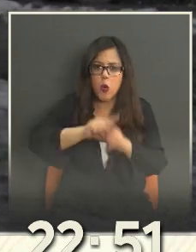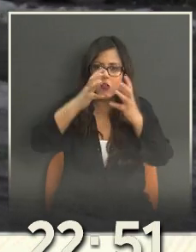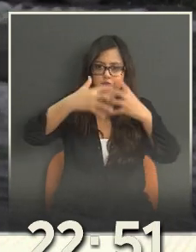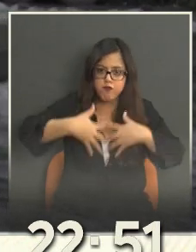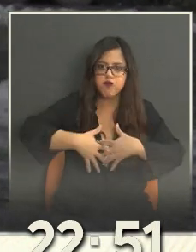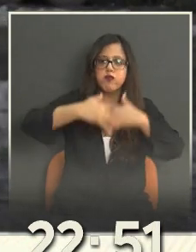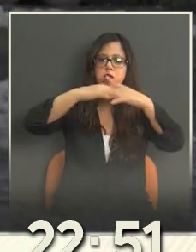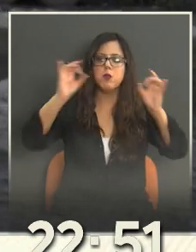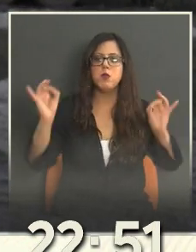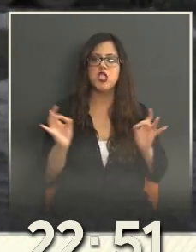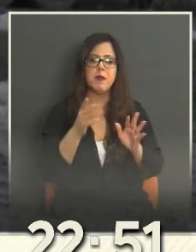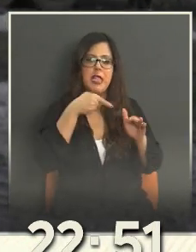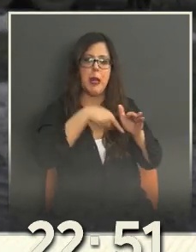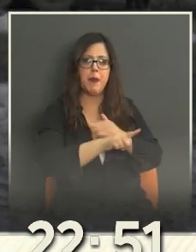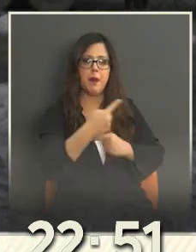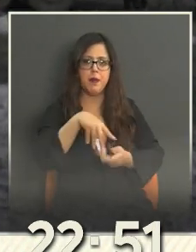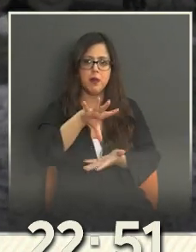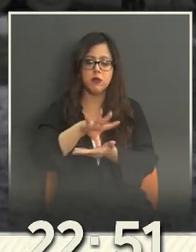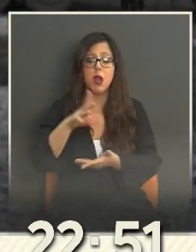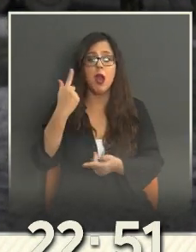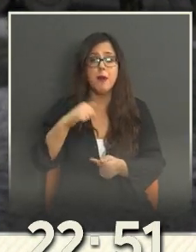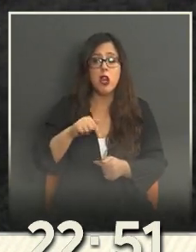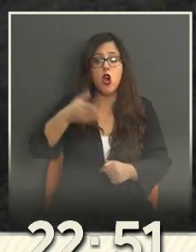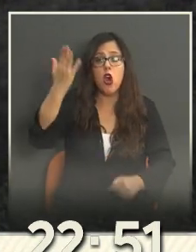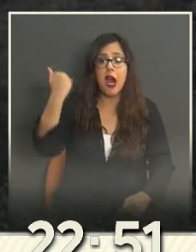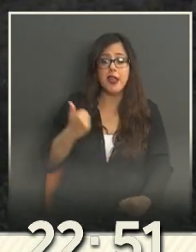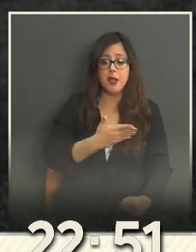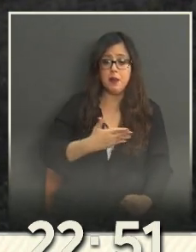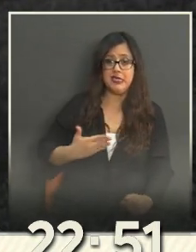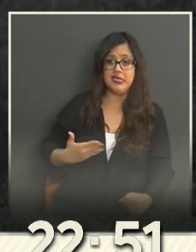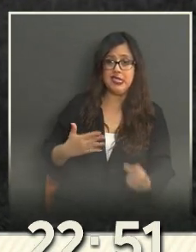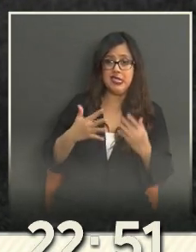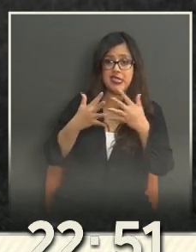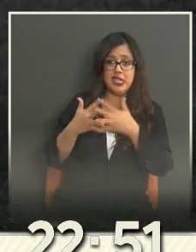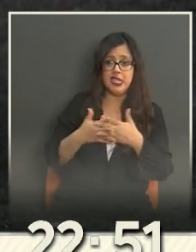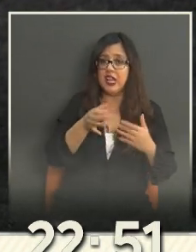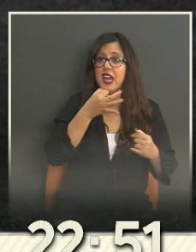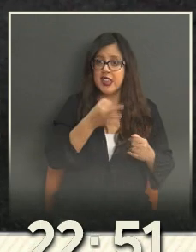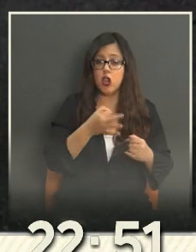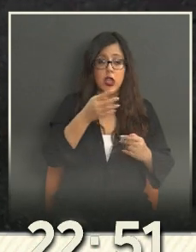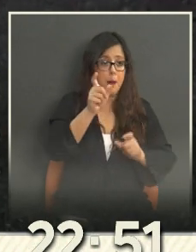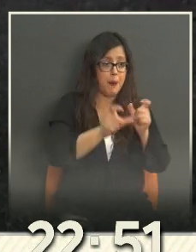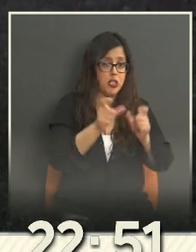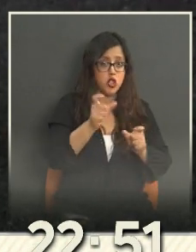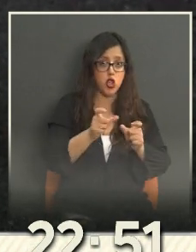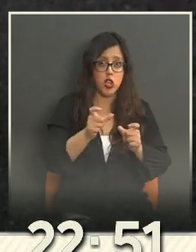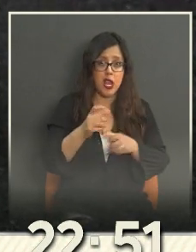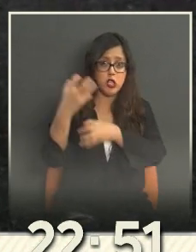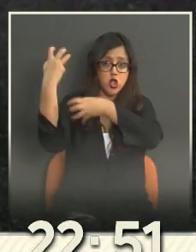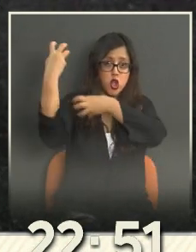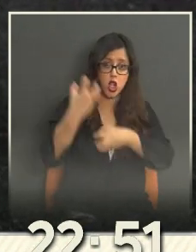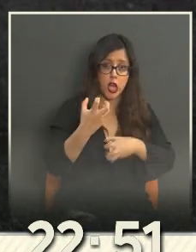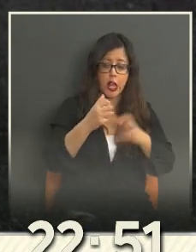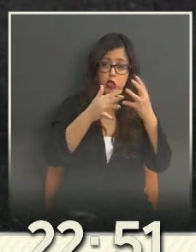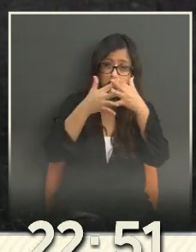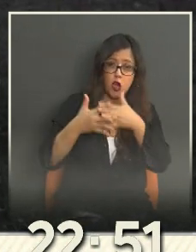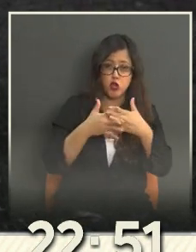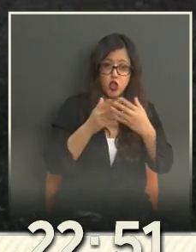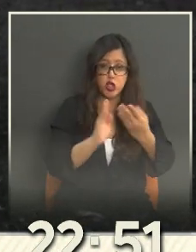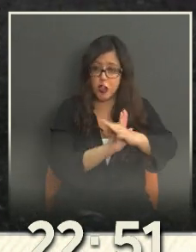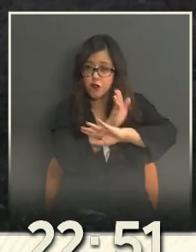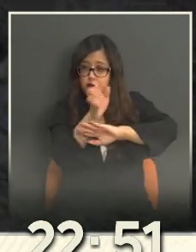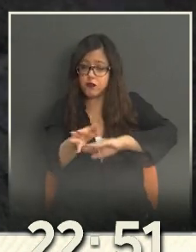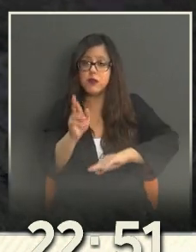pero desde el primer momento va a ir en dijo que no enviaría soldados estadounidenses distinto es el escenario en caso de que putin